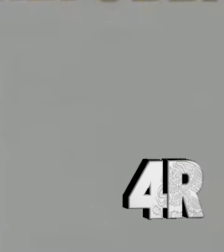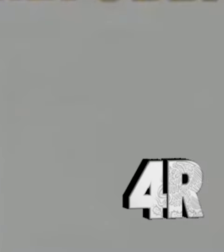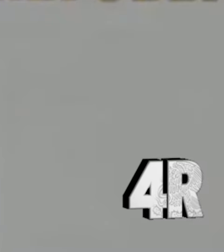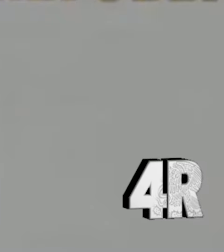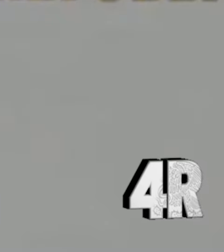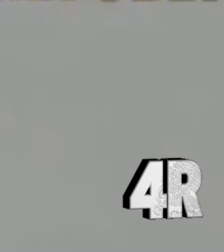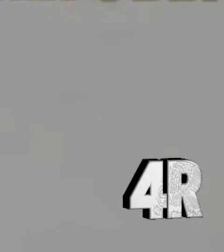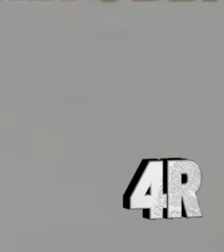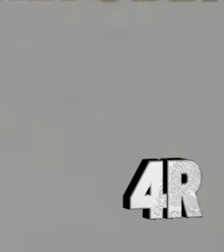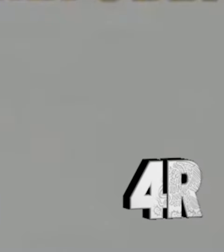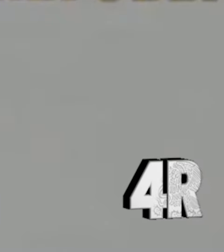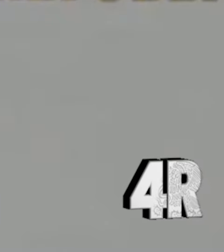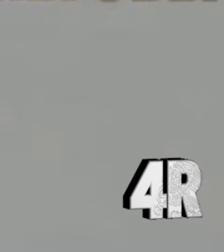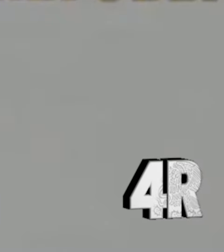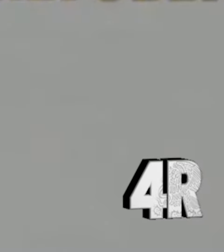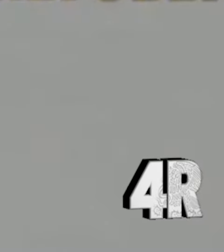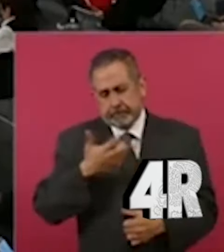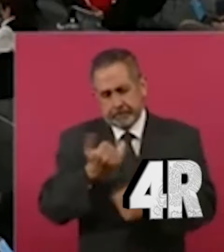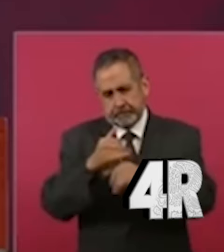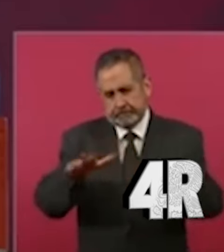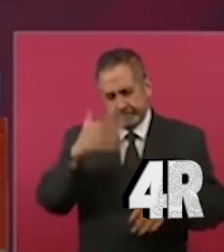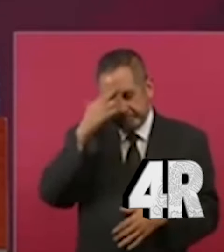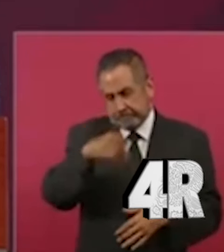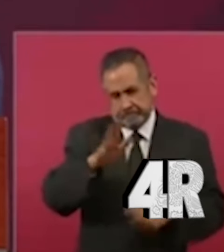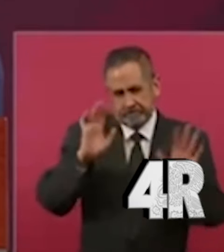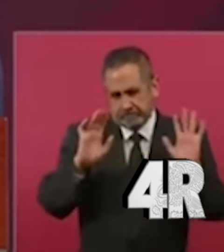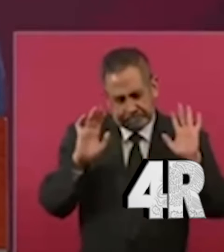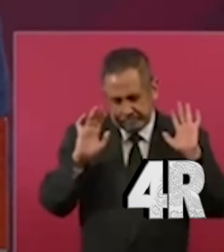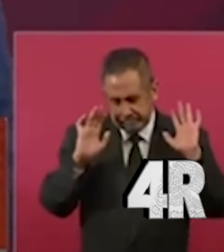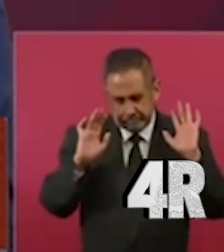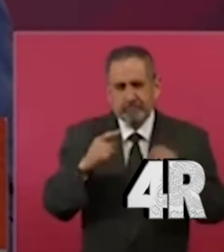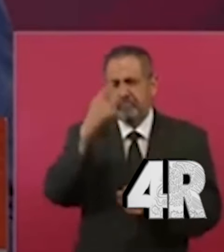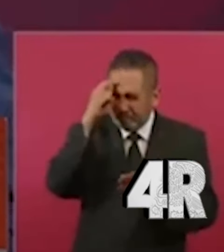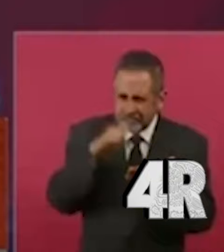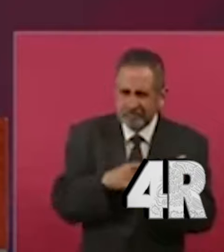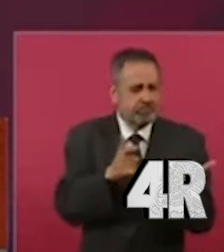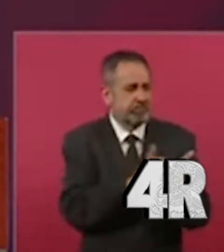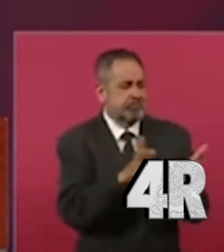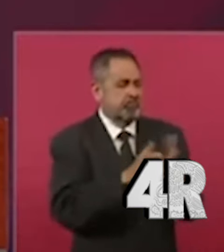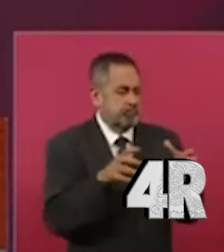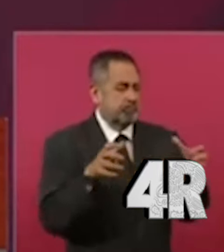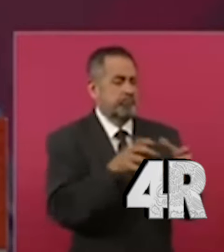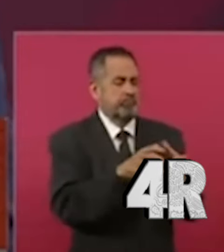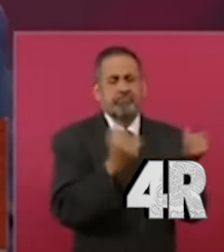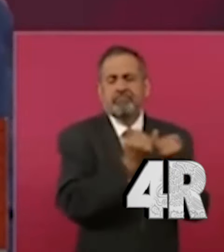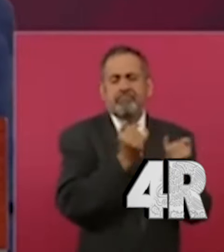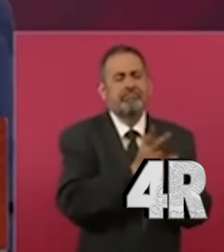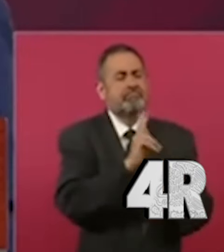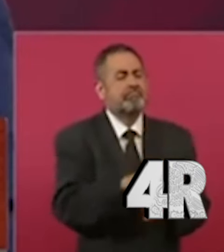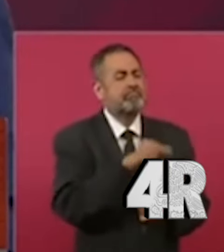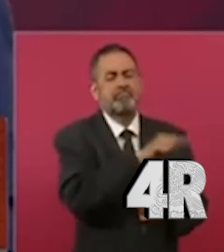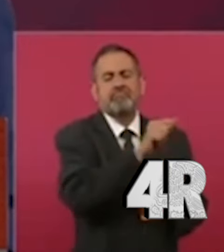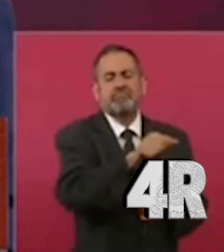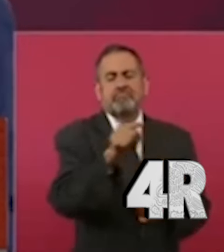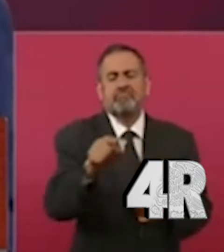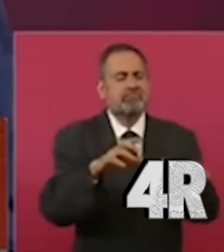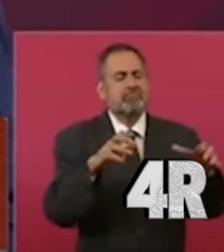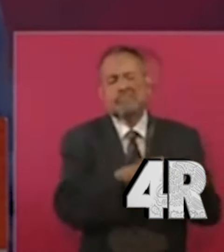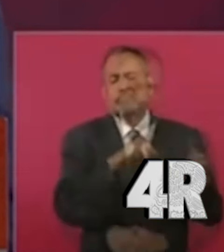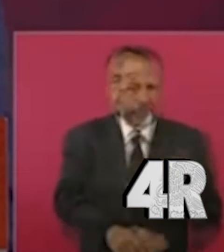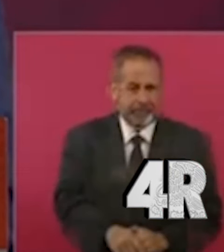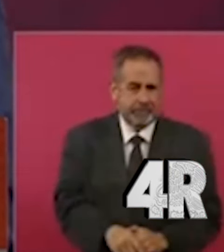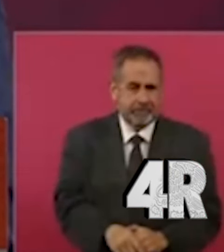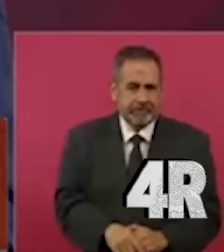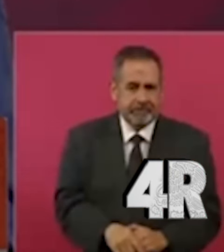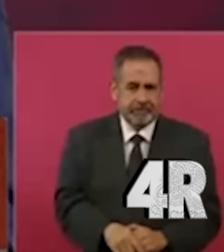bueno aún más tiempo lo cual ya sabemos que es un hecho y es que la cosa no ha terminado ahí ciudadanos pues De igual forma